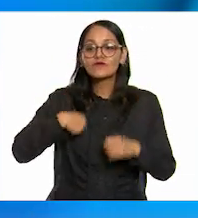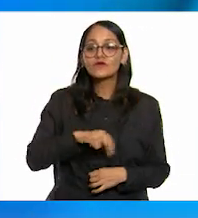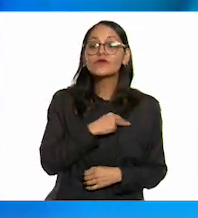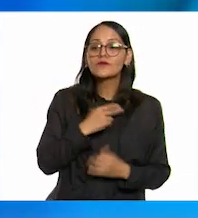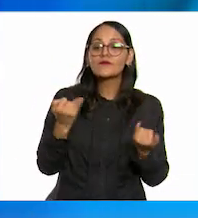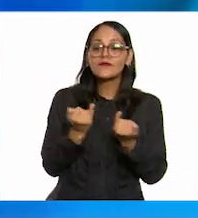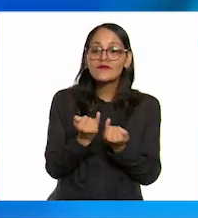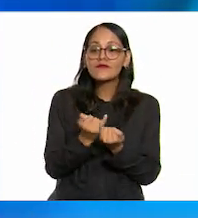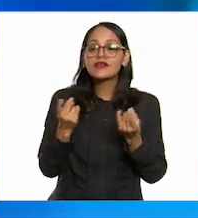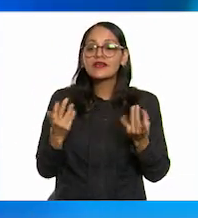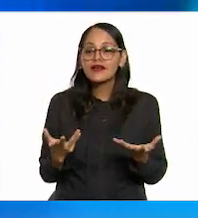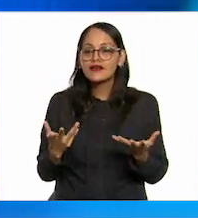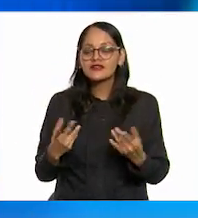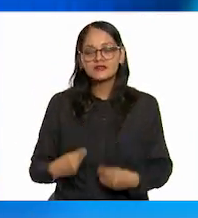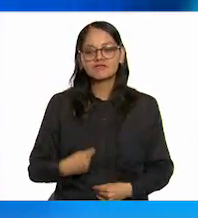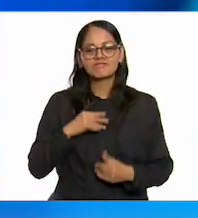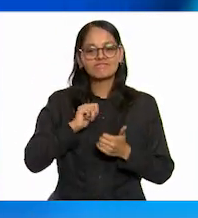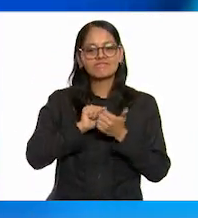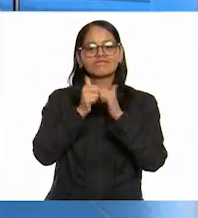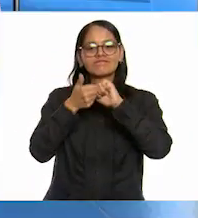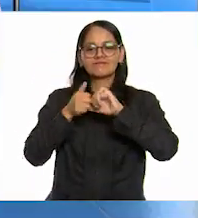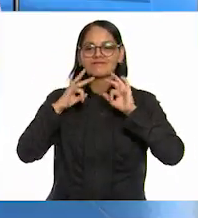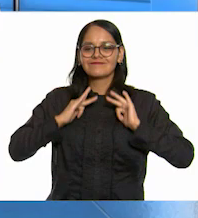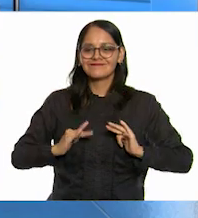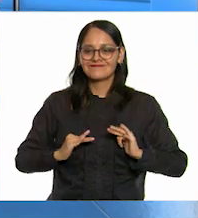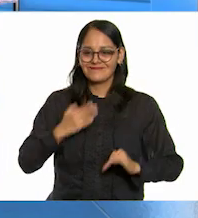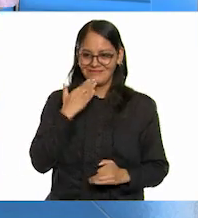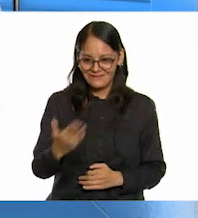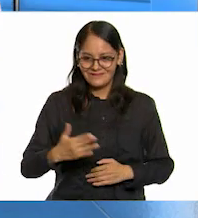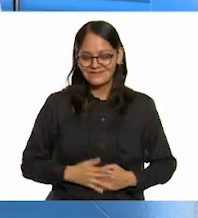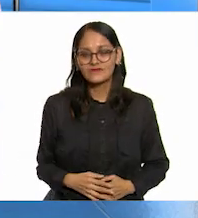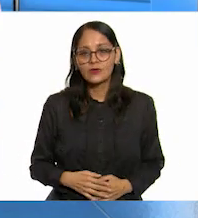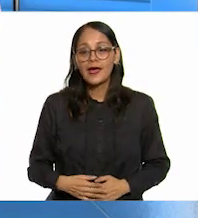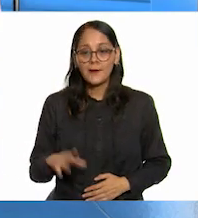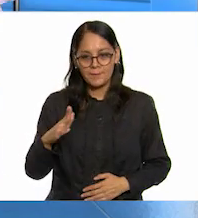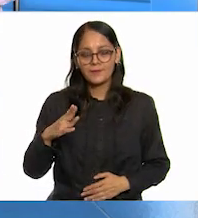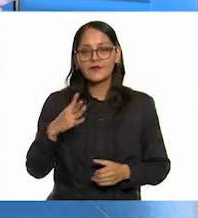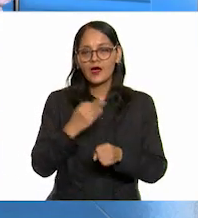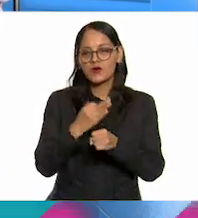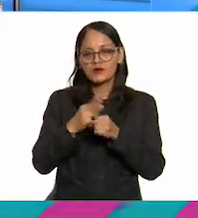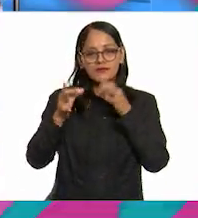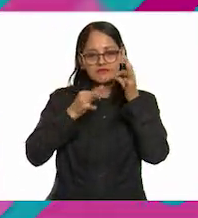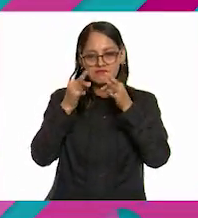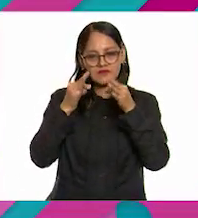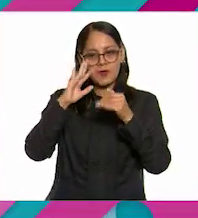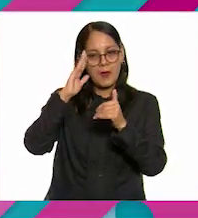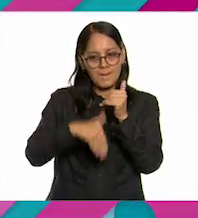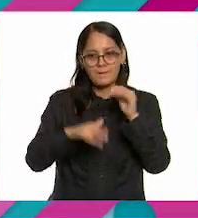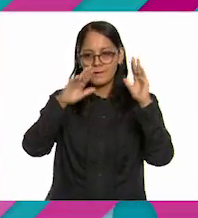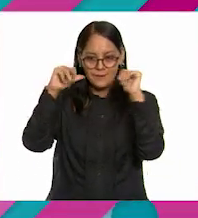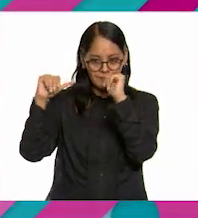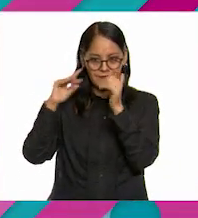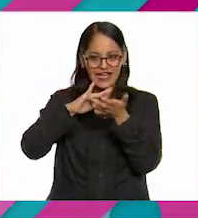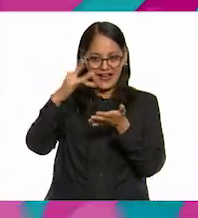llegar a un estado de bienestar. Con esto nos despedimos de El Informativo. Gracias por